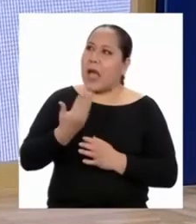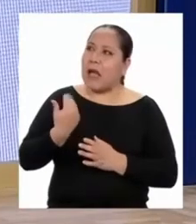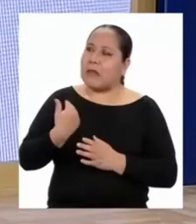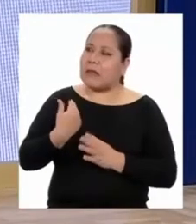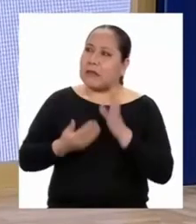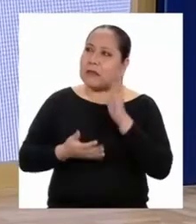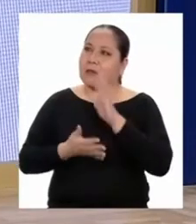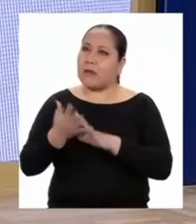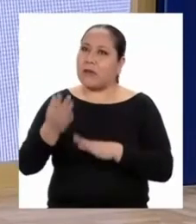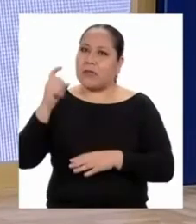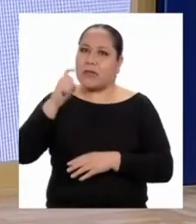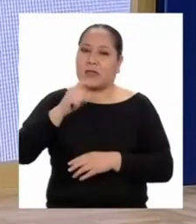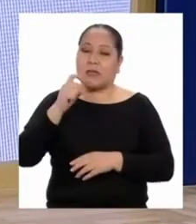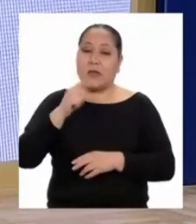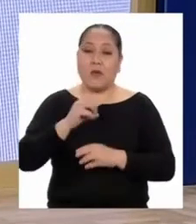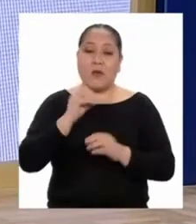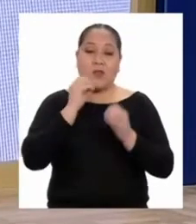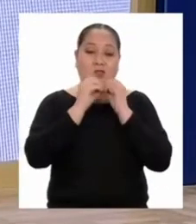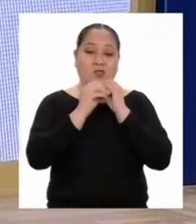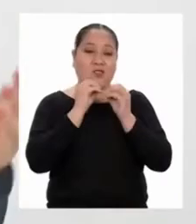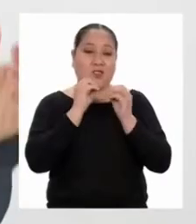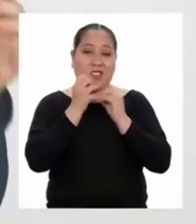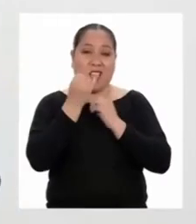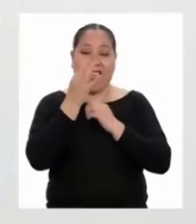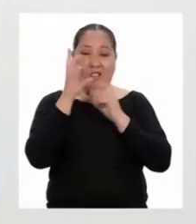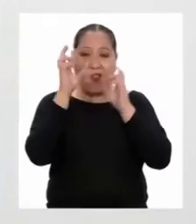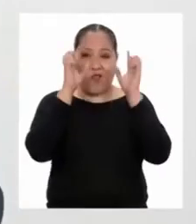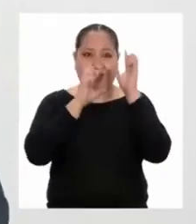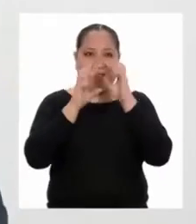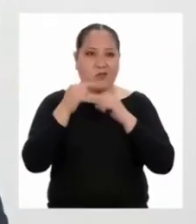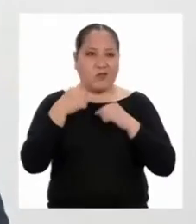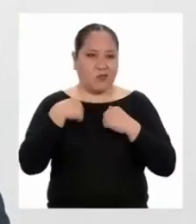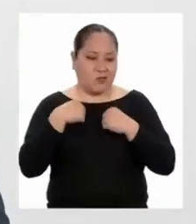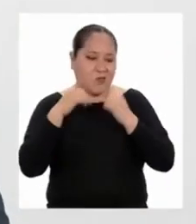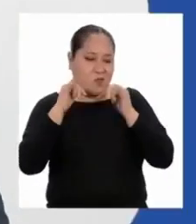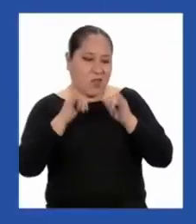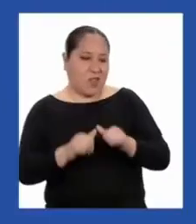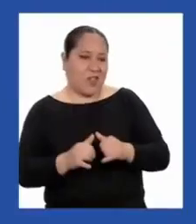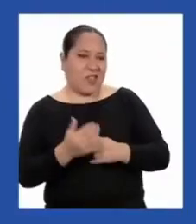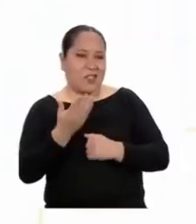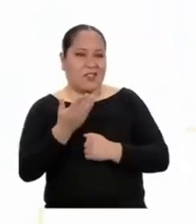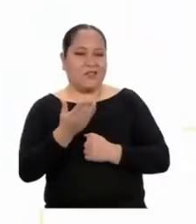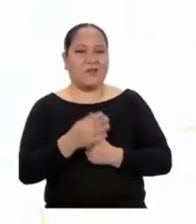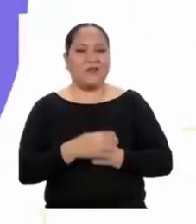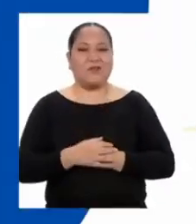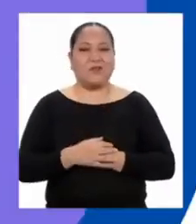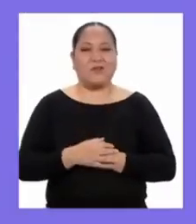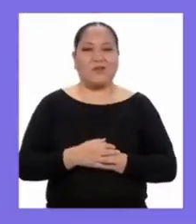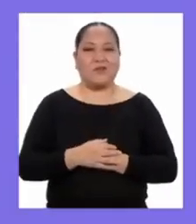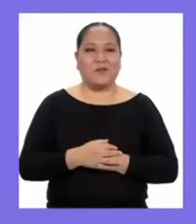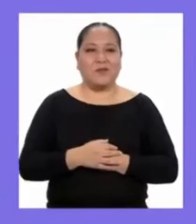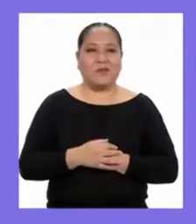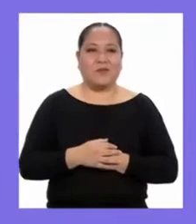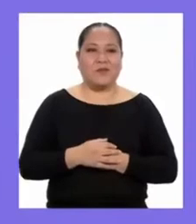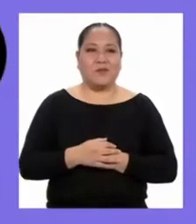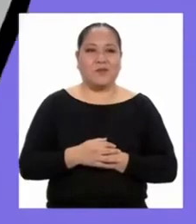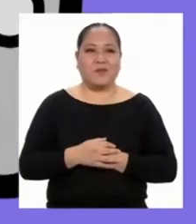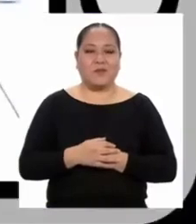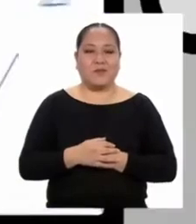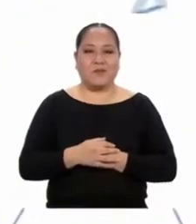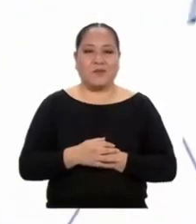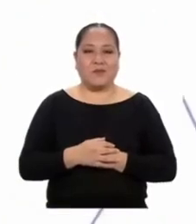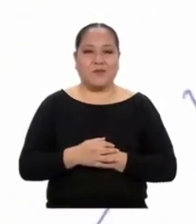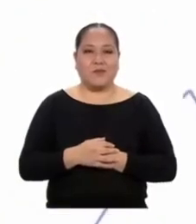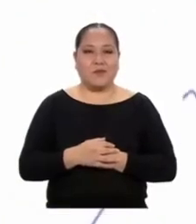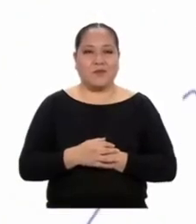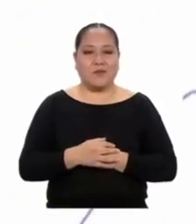la necesitamos para resolver algunas dudas. Aquí estoy para ustedes.